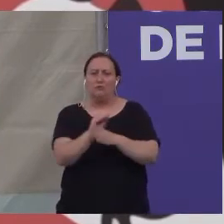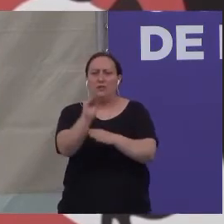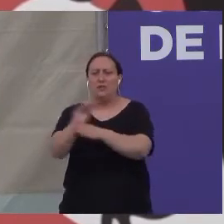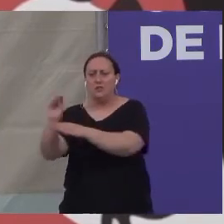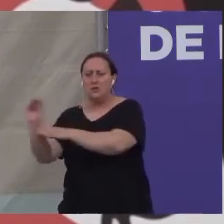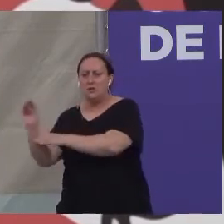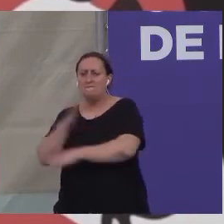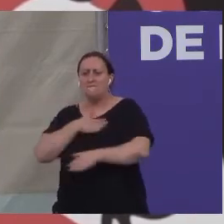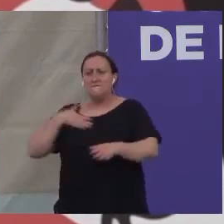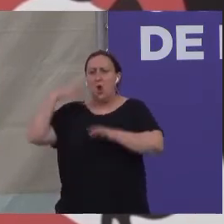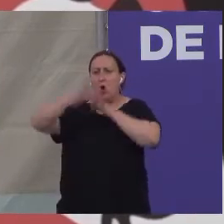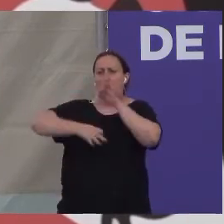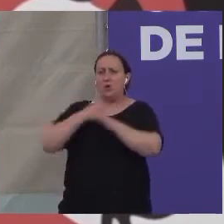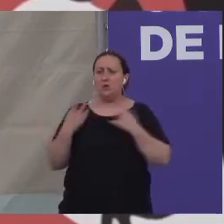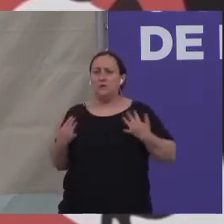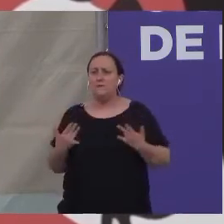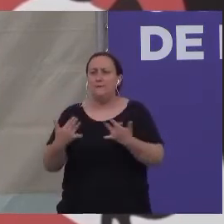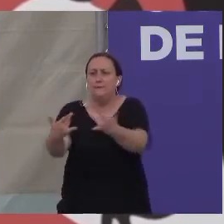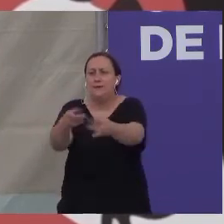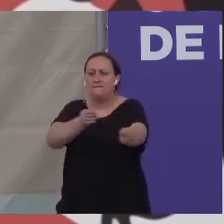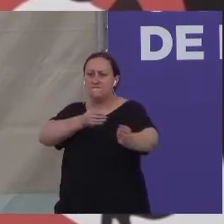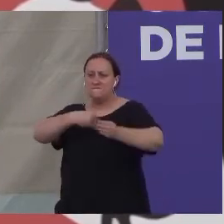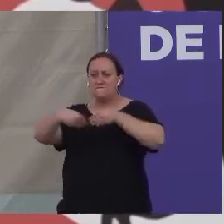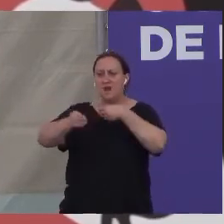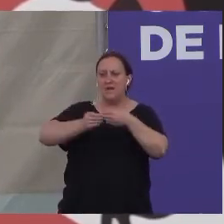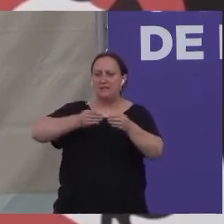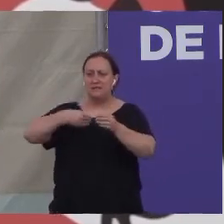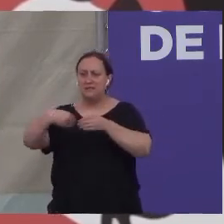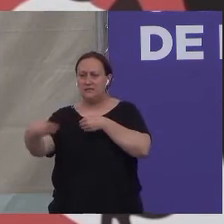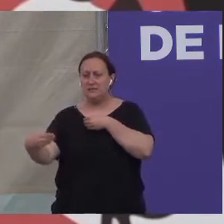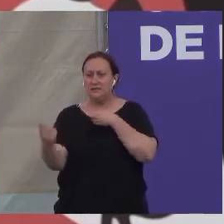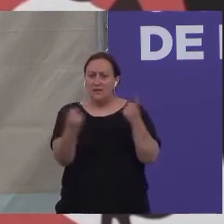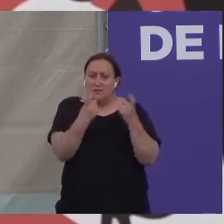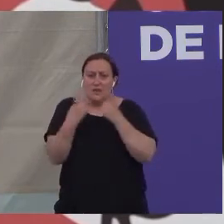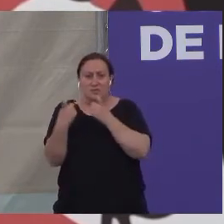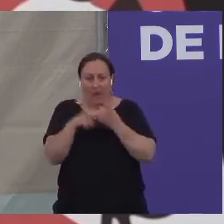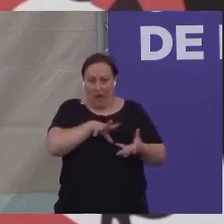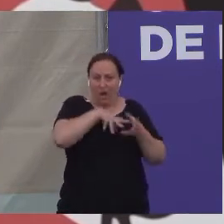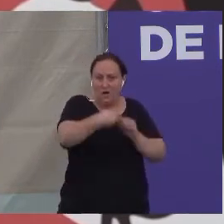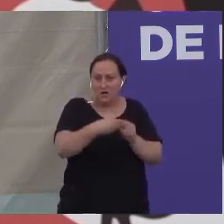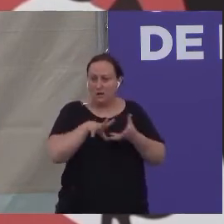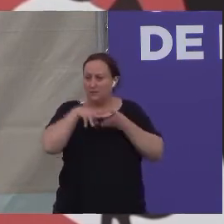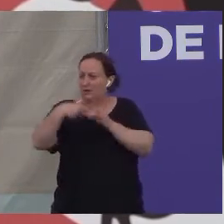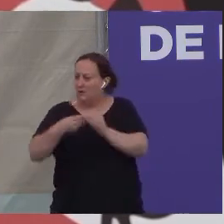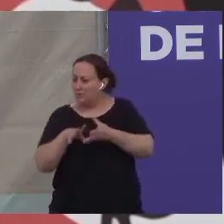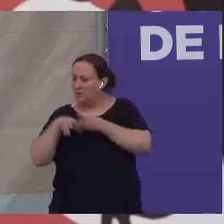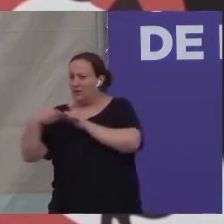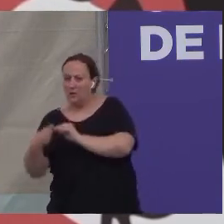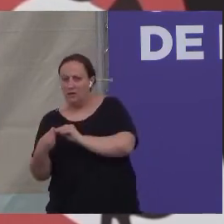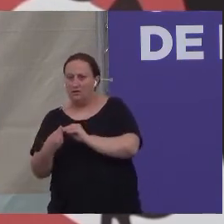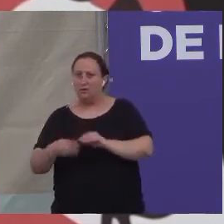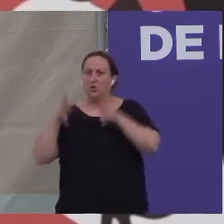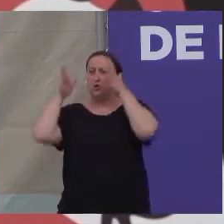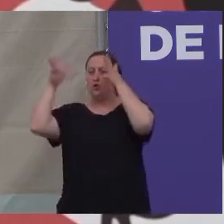organización ágil, una organización flexible, que se adapte a las diferentes necesidades, sin órganos intermedios entre el